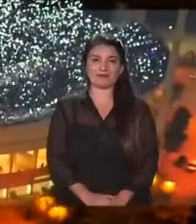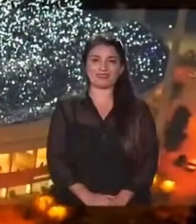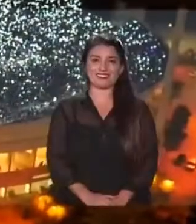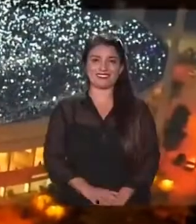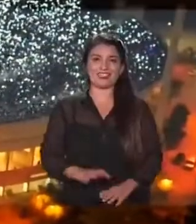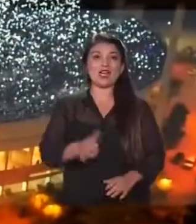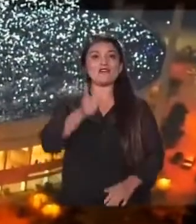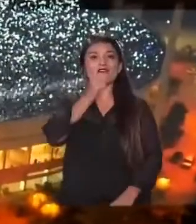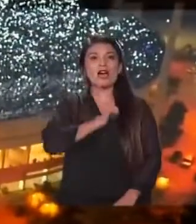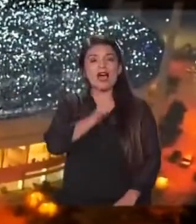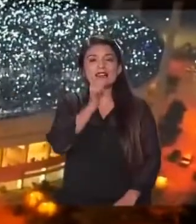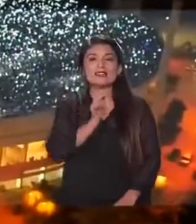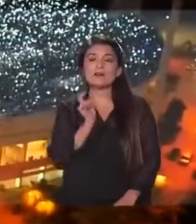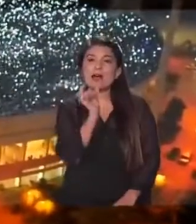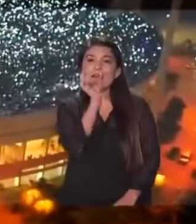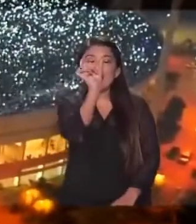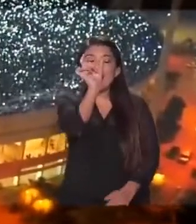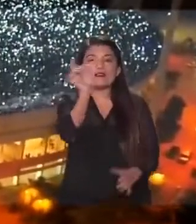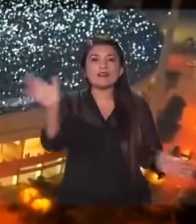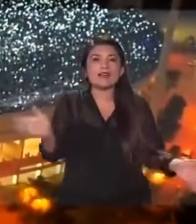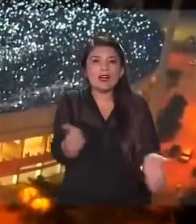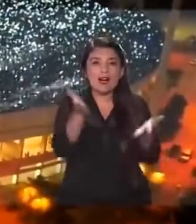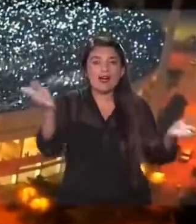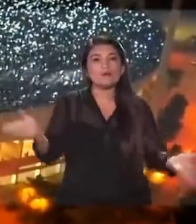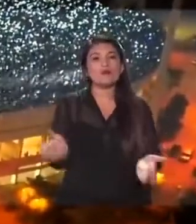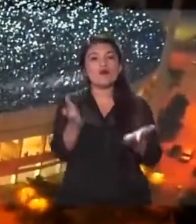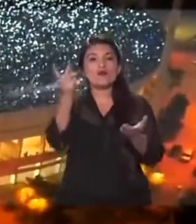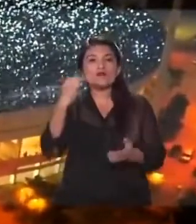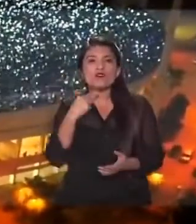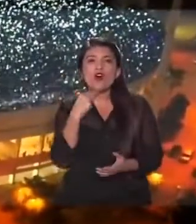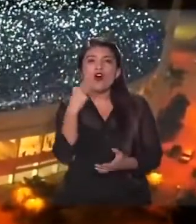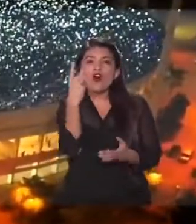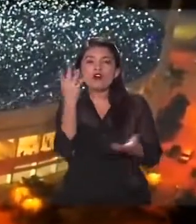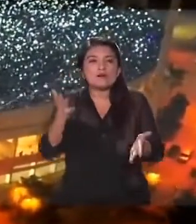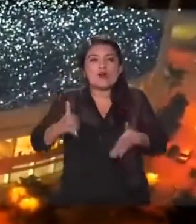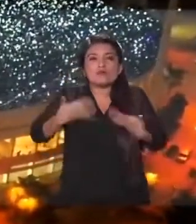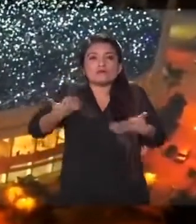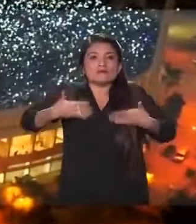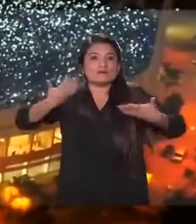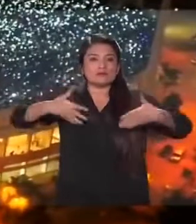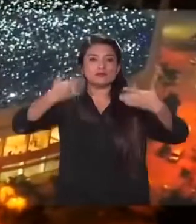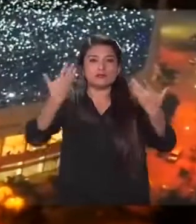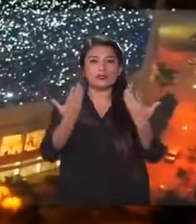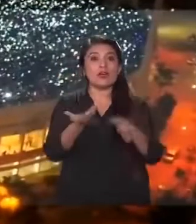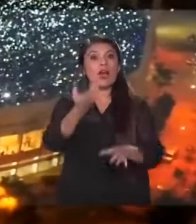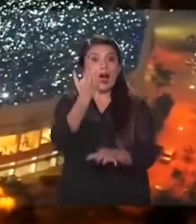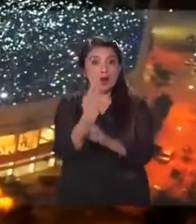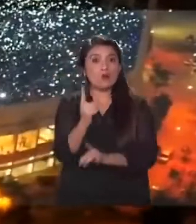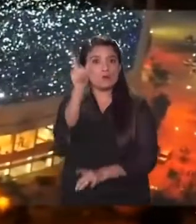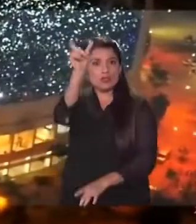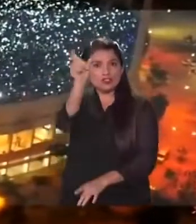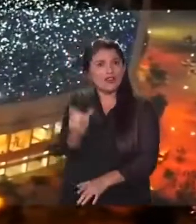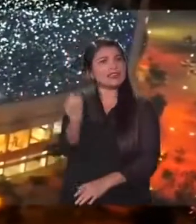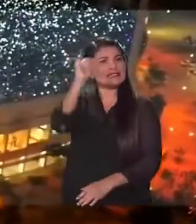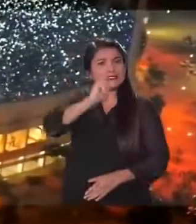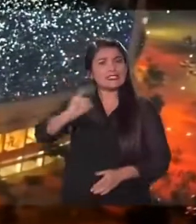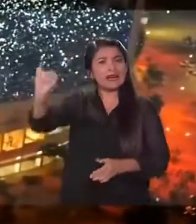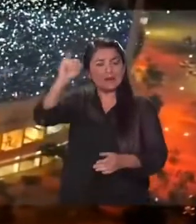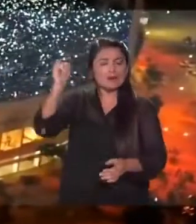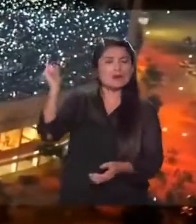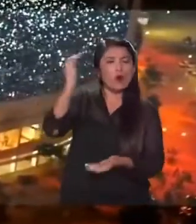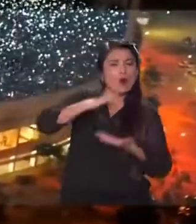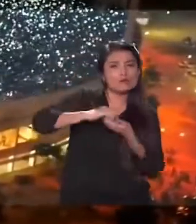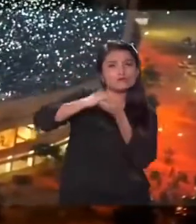Nos falta una palabra de aliento, una voz de motivación y alguien que siempre nos